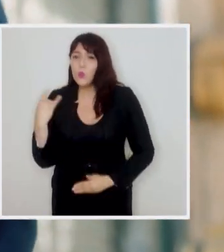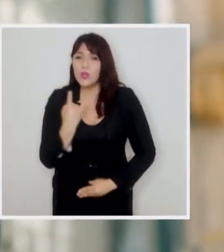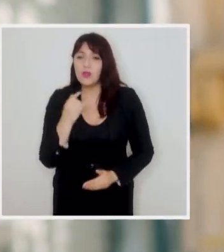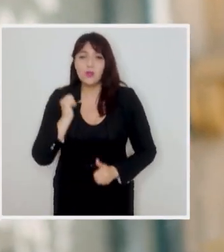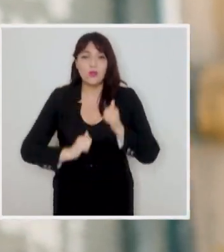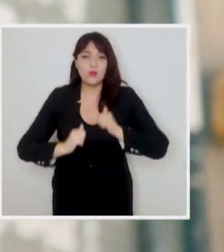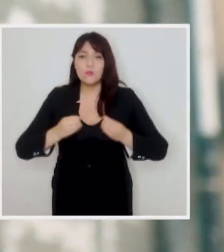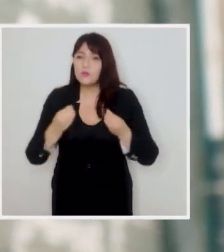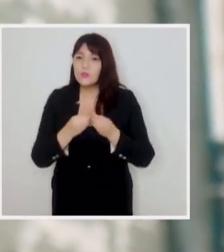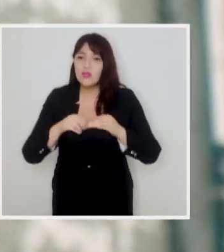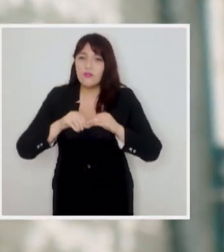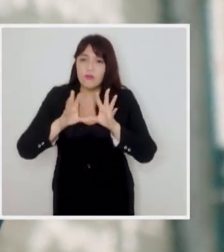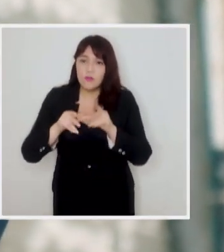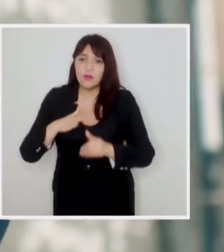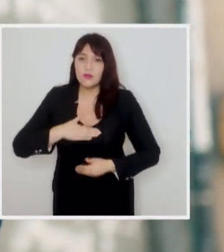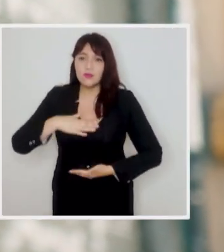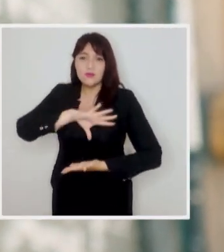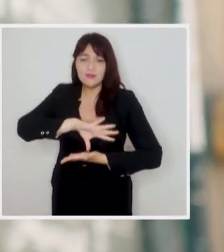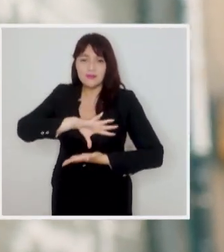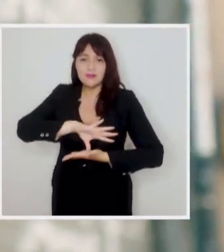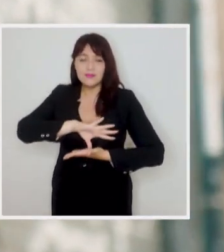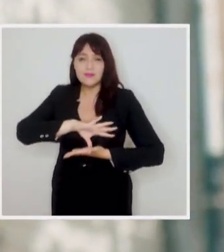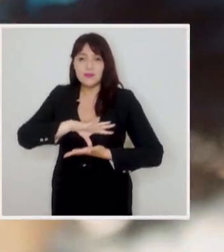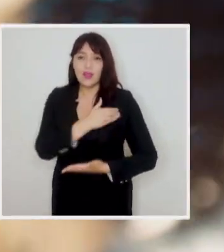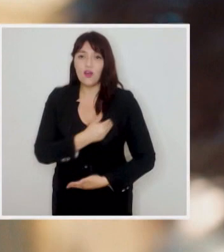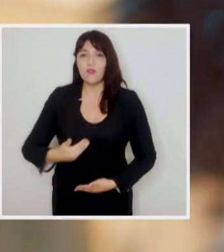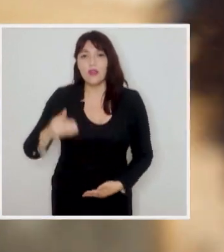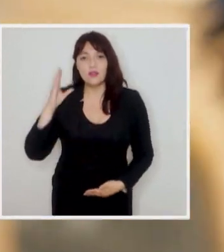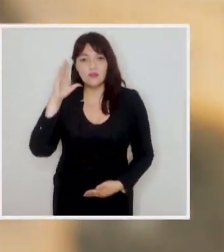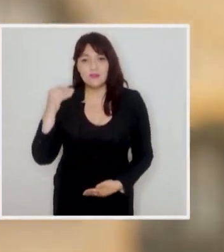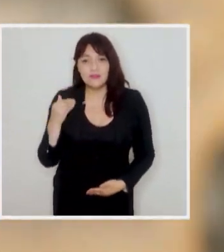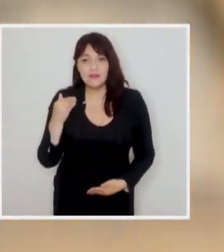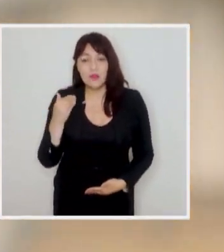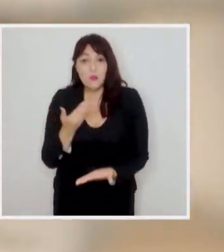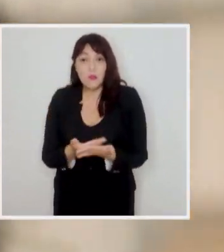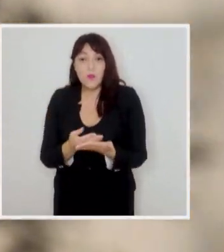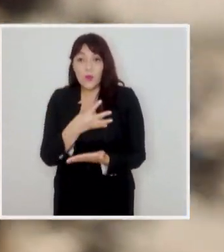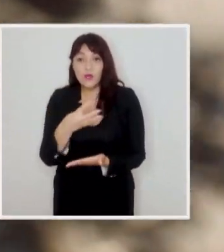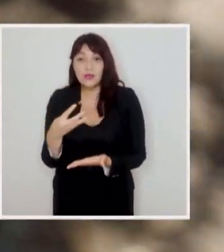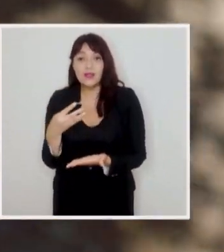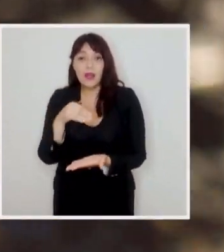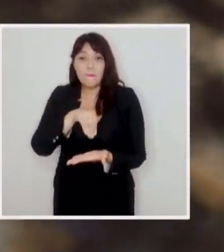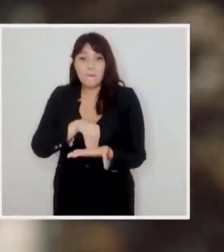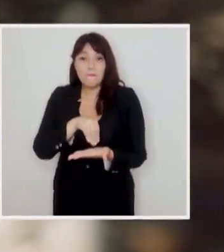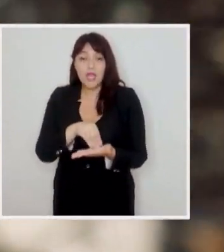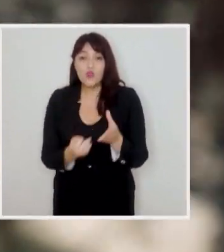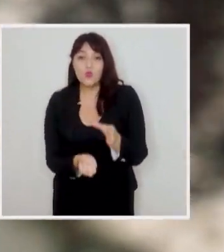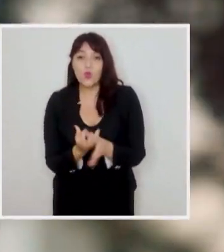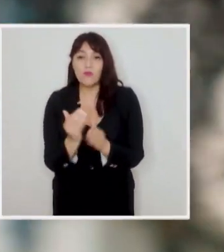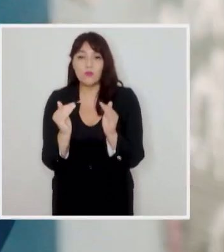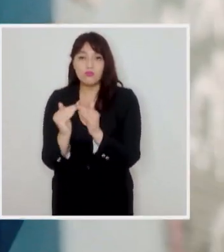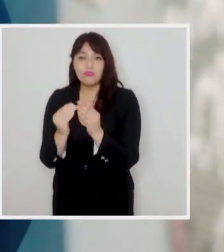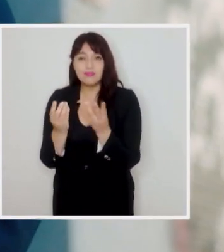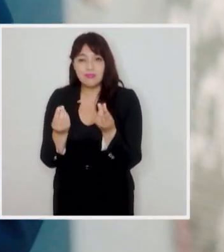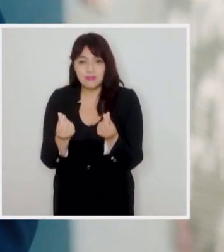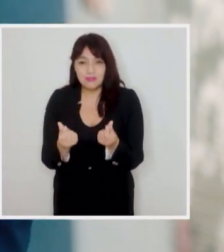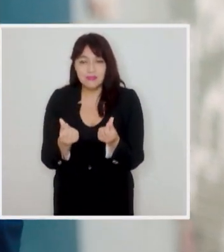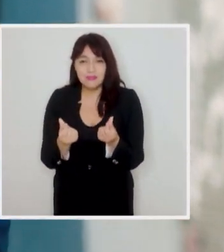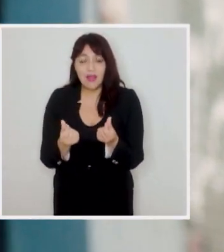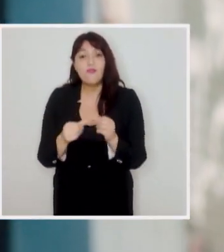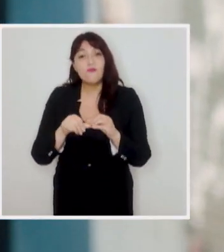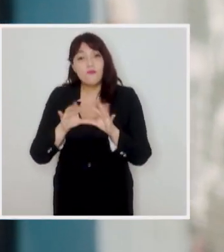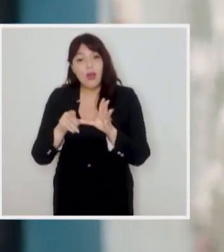de vivienda urgente y dolorosa para muchas familias de nuestro país. En el gobierno de Yasna Proboste proponemos 400.000 nuevas viviendas de